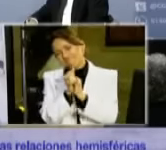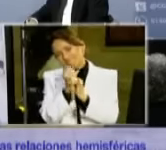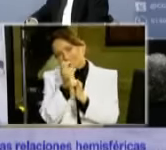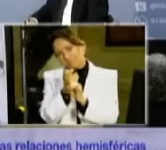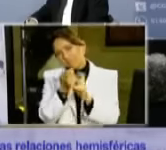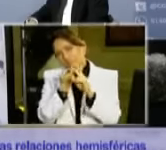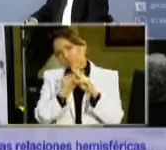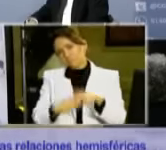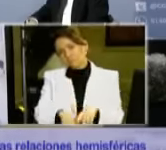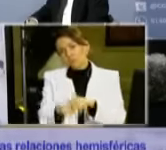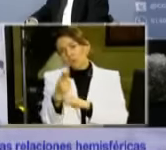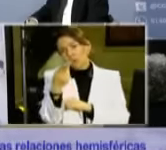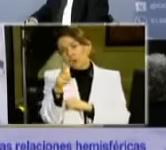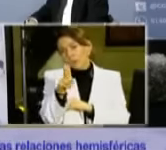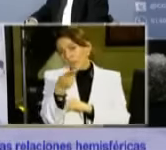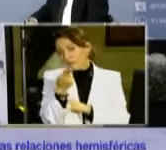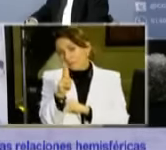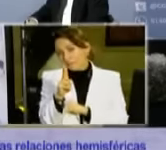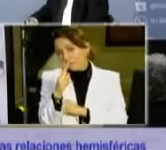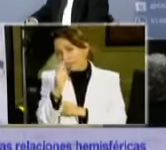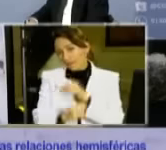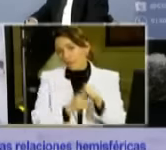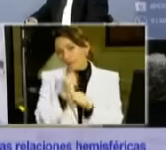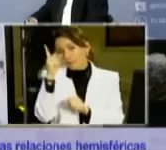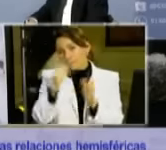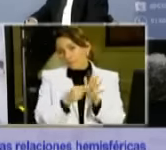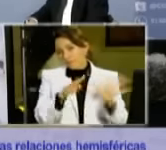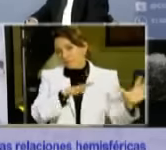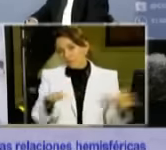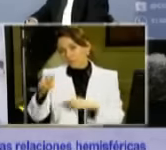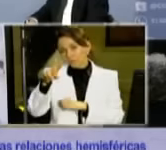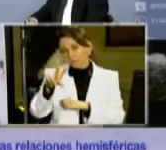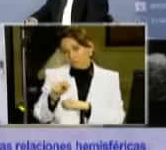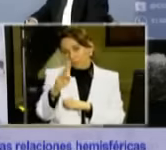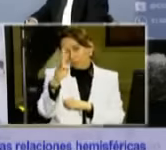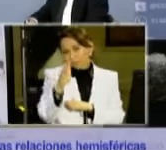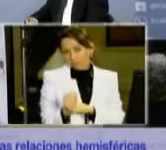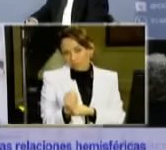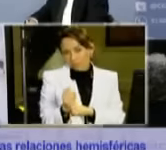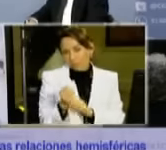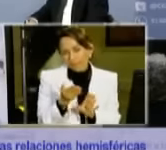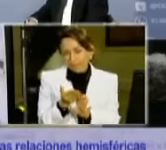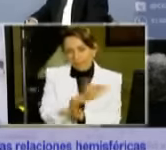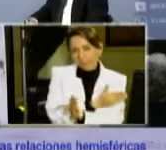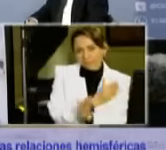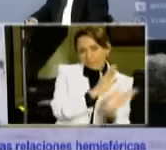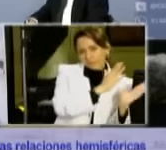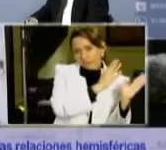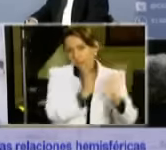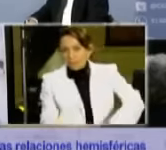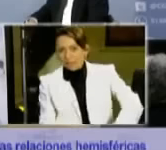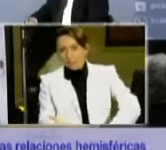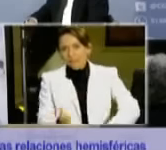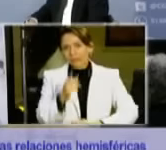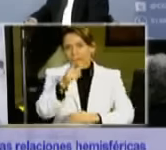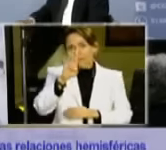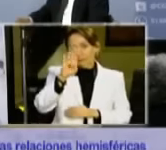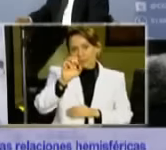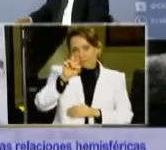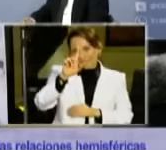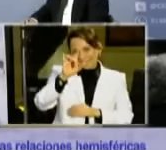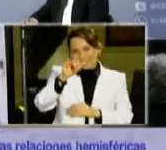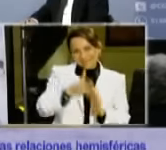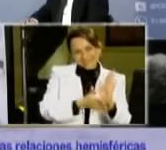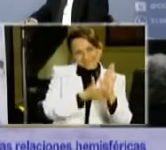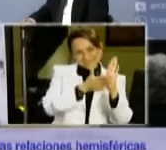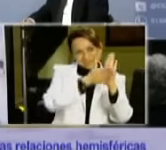de 1989, en el mes siguiente a la caída del Muro de Berlín. El mundo nuevo